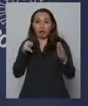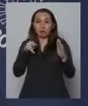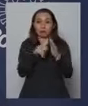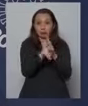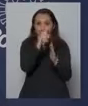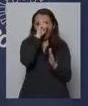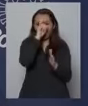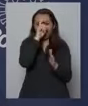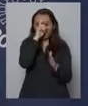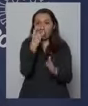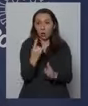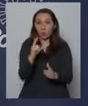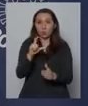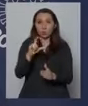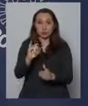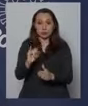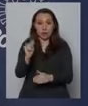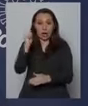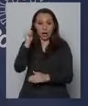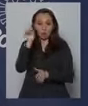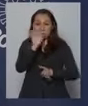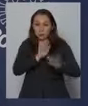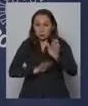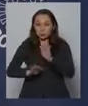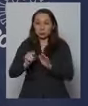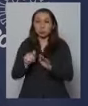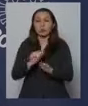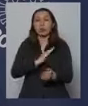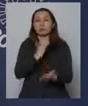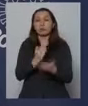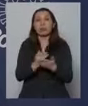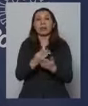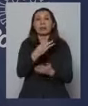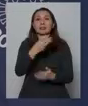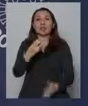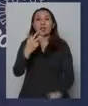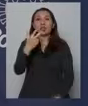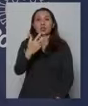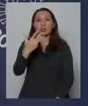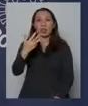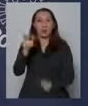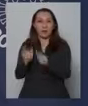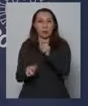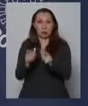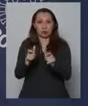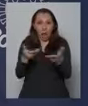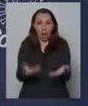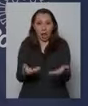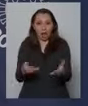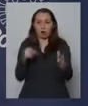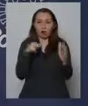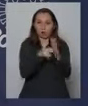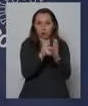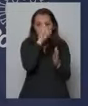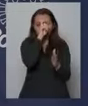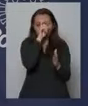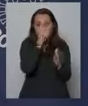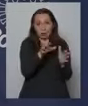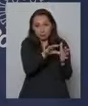unidades de cuidado intensivos, al día de ayer tenemos 389 personas, de las